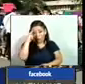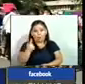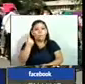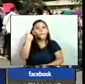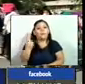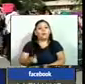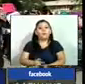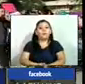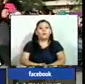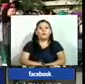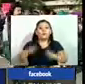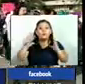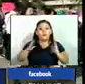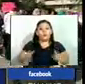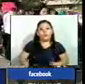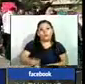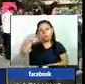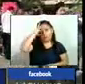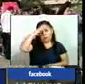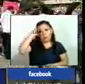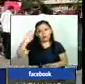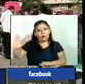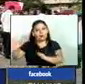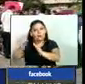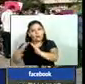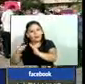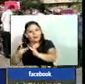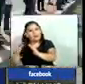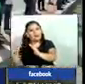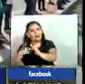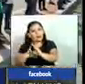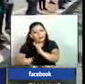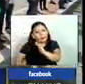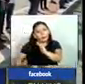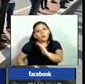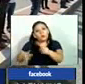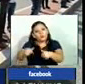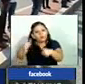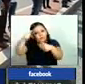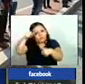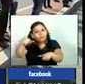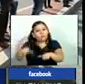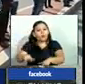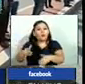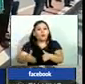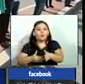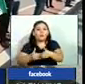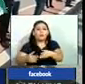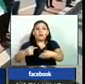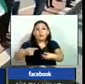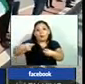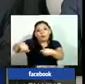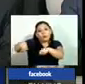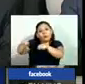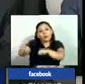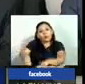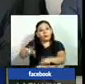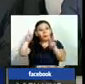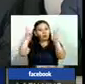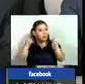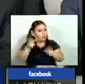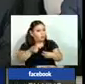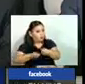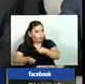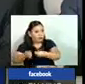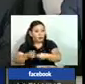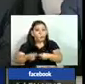personas tanto el gobierno mexicano como la Casa Blanca han enmarcado esta visita en la reciente entrada en vigor del renegociado acuerdo comercial entre Estados